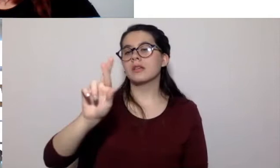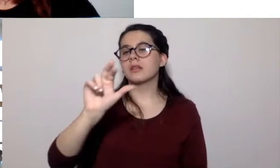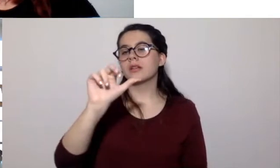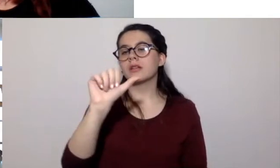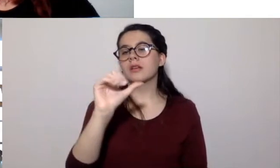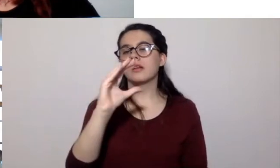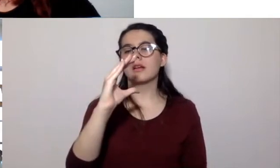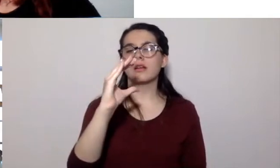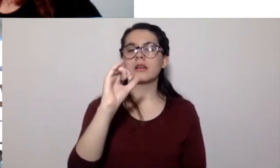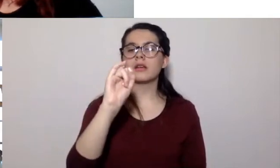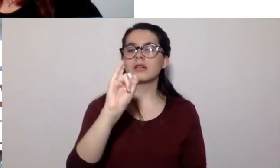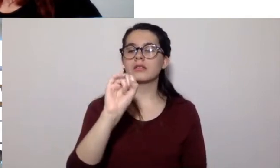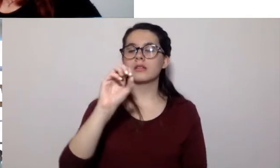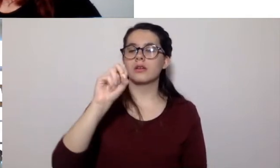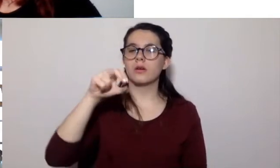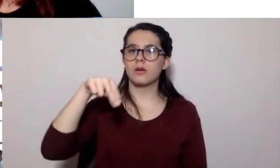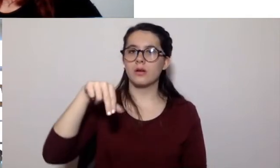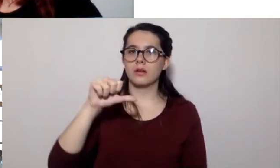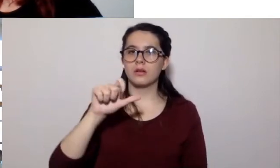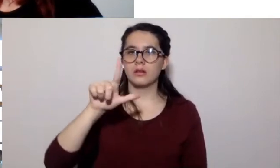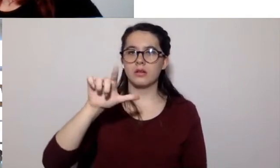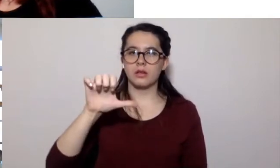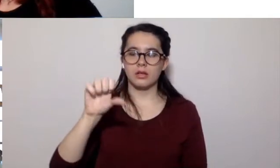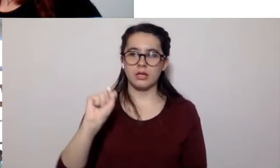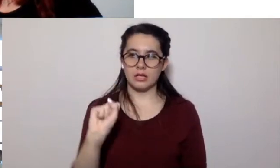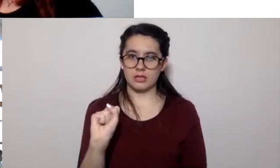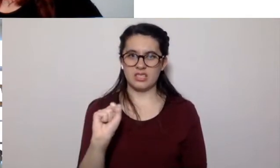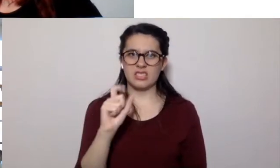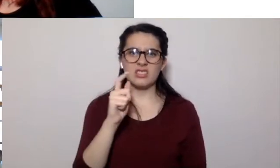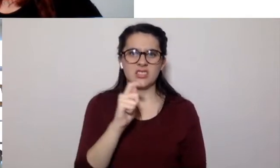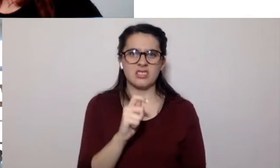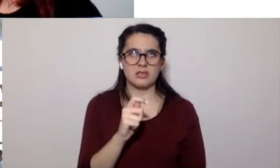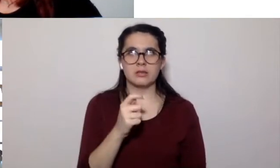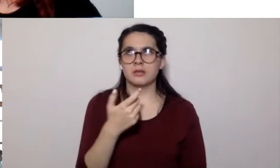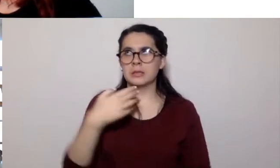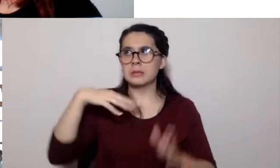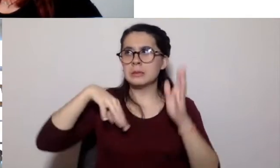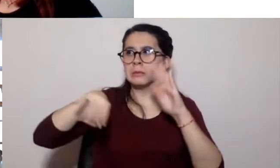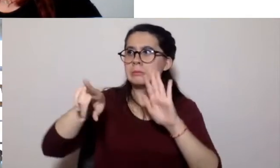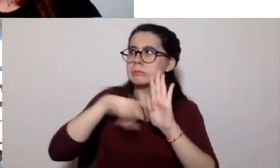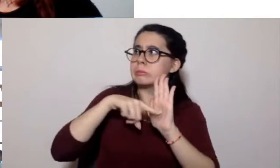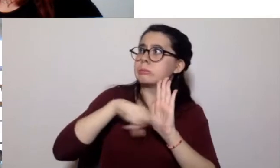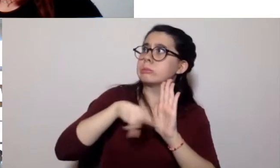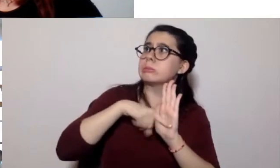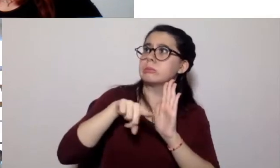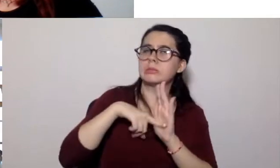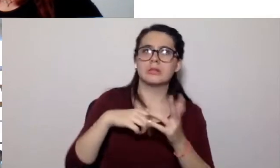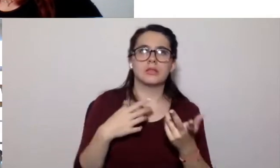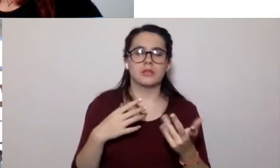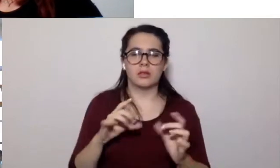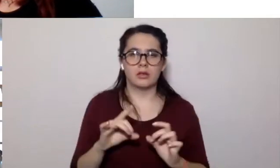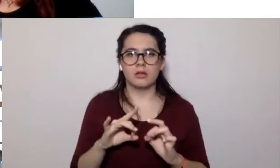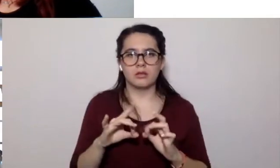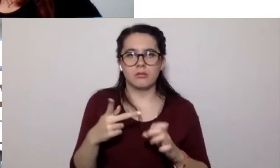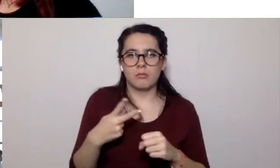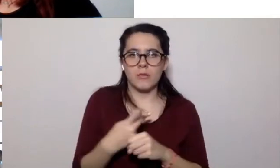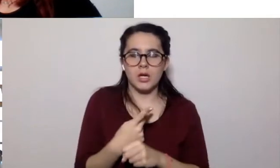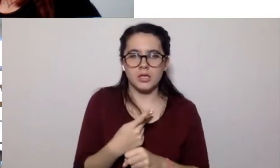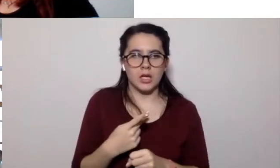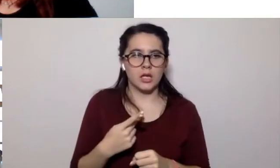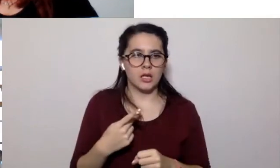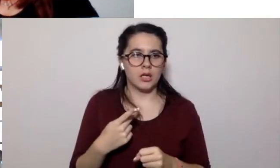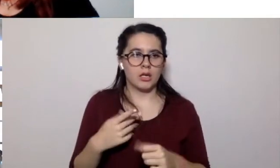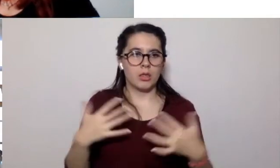que no nos sirven para nada y nada más nos ponen ansiosos o nos ponen estresados. El primero, por ejemplo,